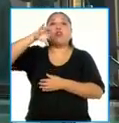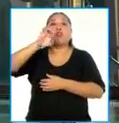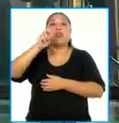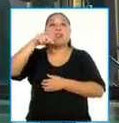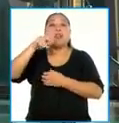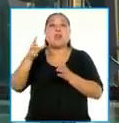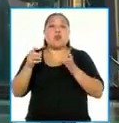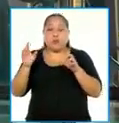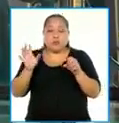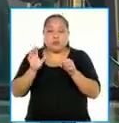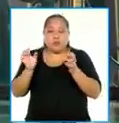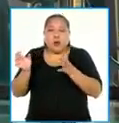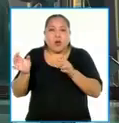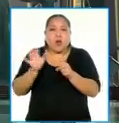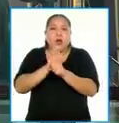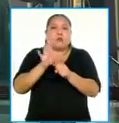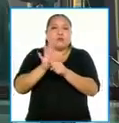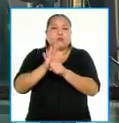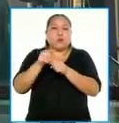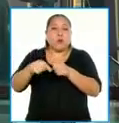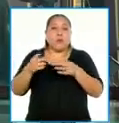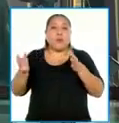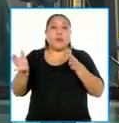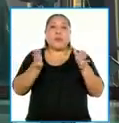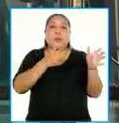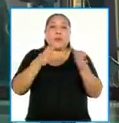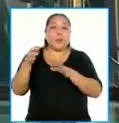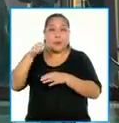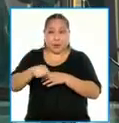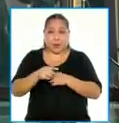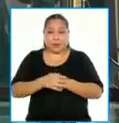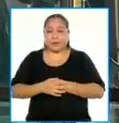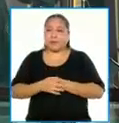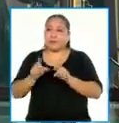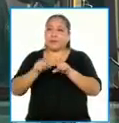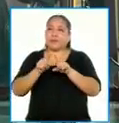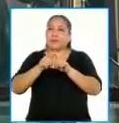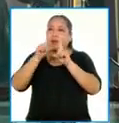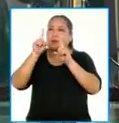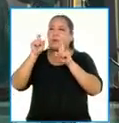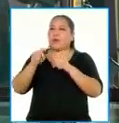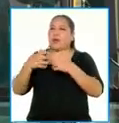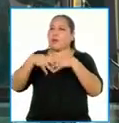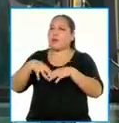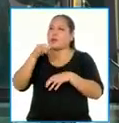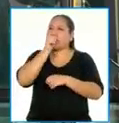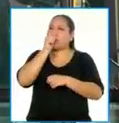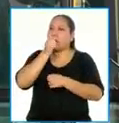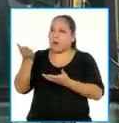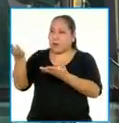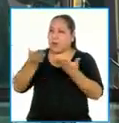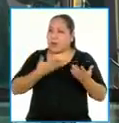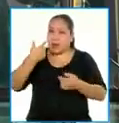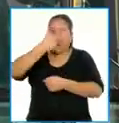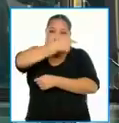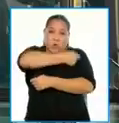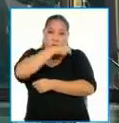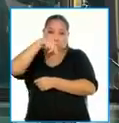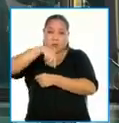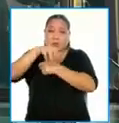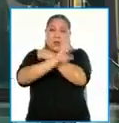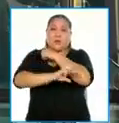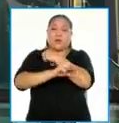Y también la misma pregunta sobre el sector privado. ¿Puede traer vacunas al país?